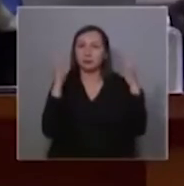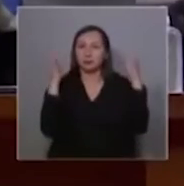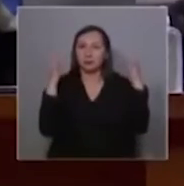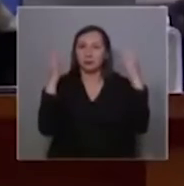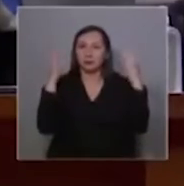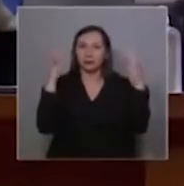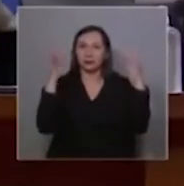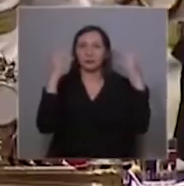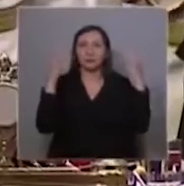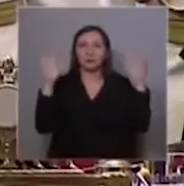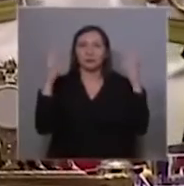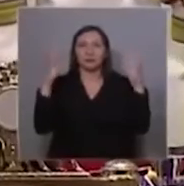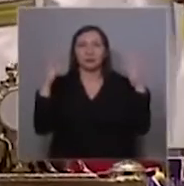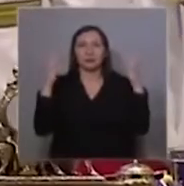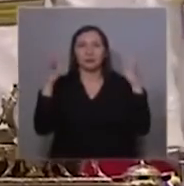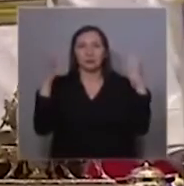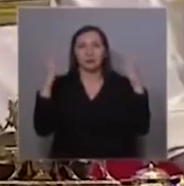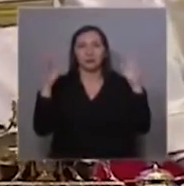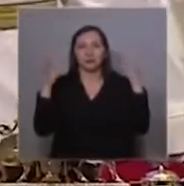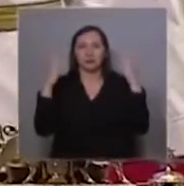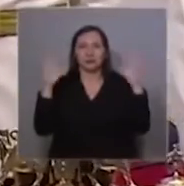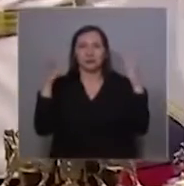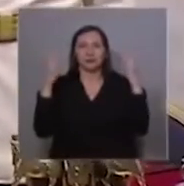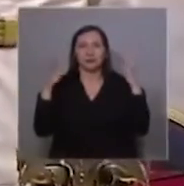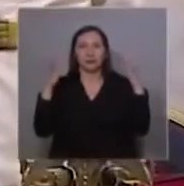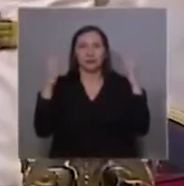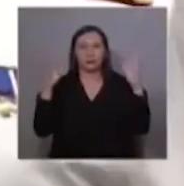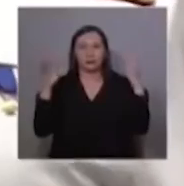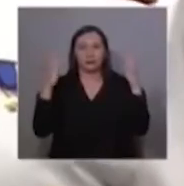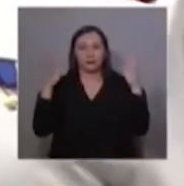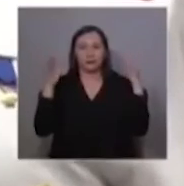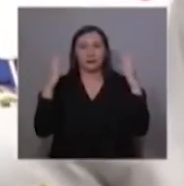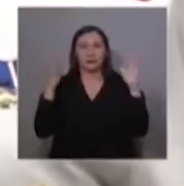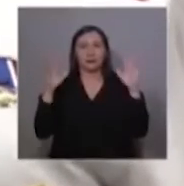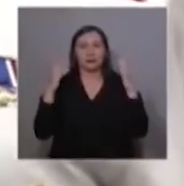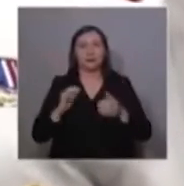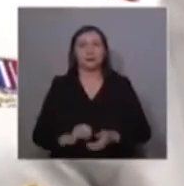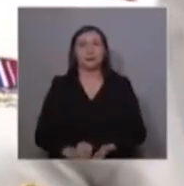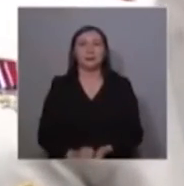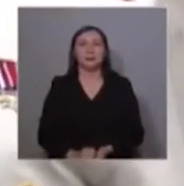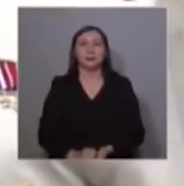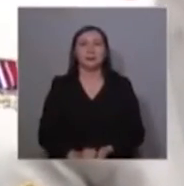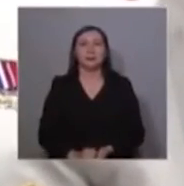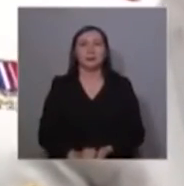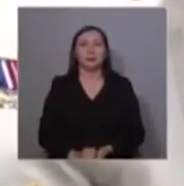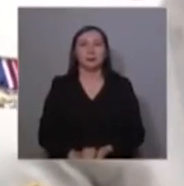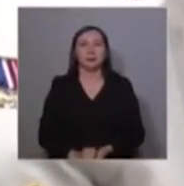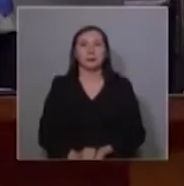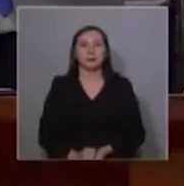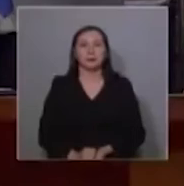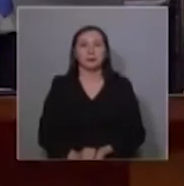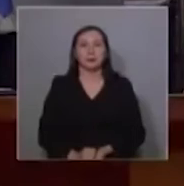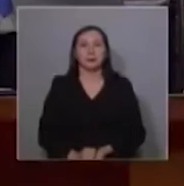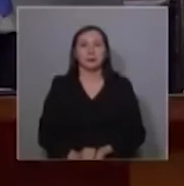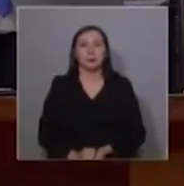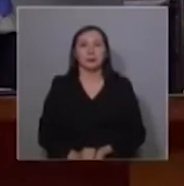año van a cambiar las figuras van a tener que haber nuevas elecciones todo eso va a depender de la propuesta de carta magna